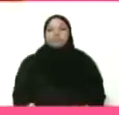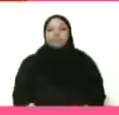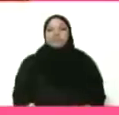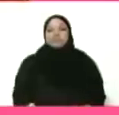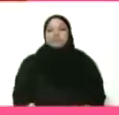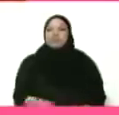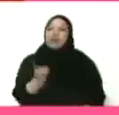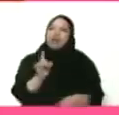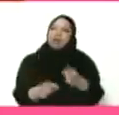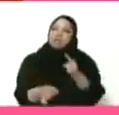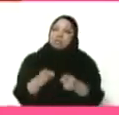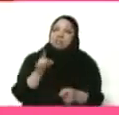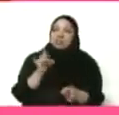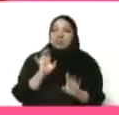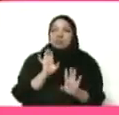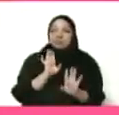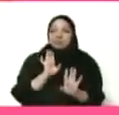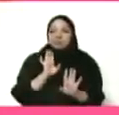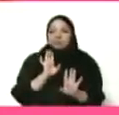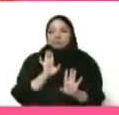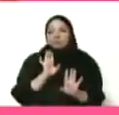A veces nos pasa así.